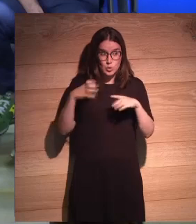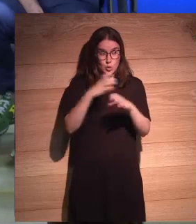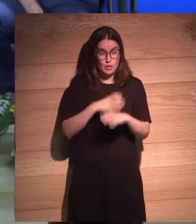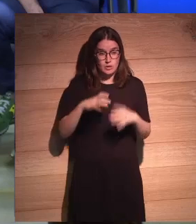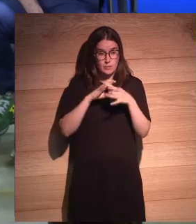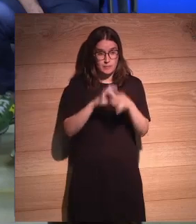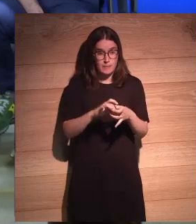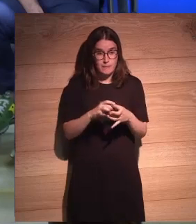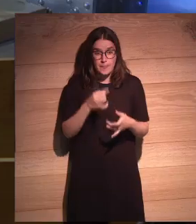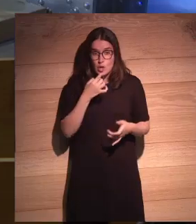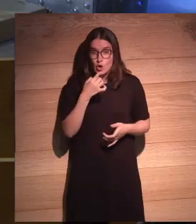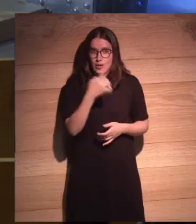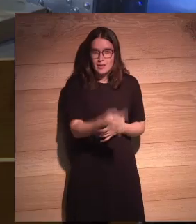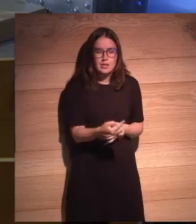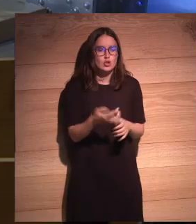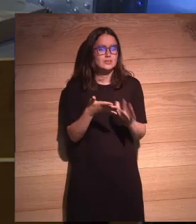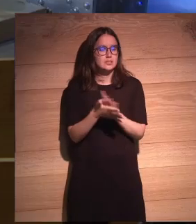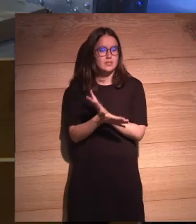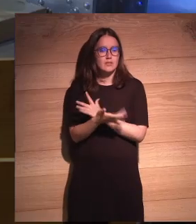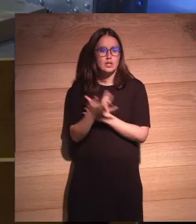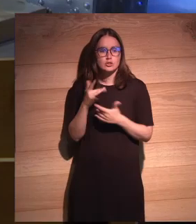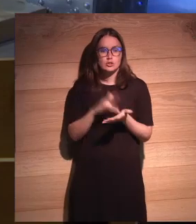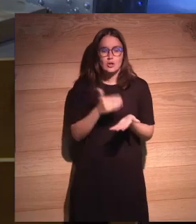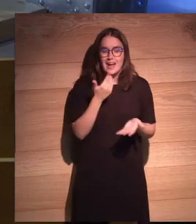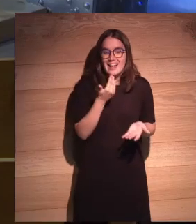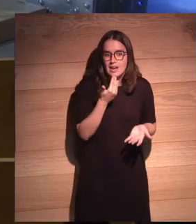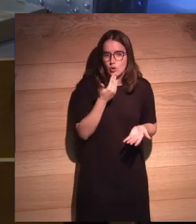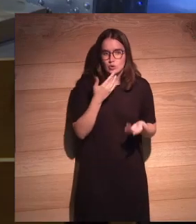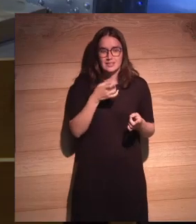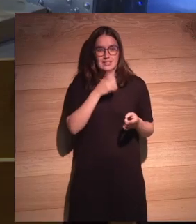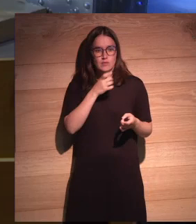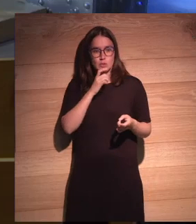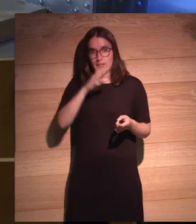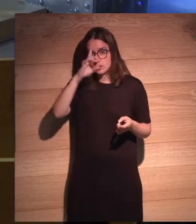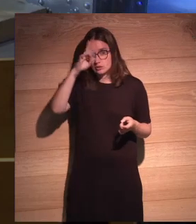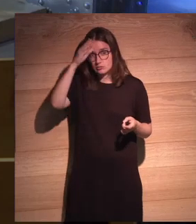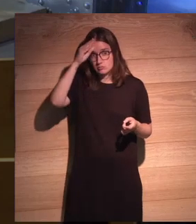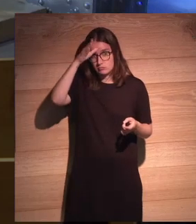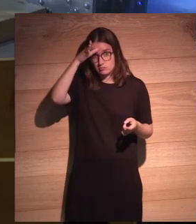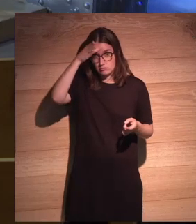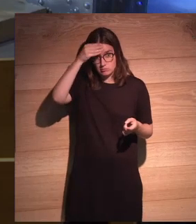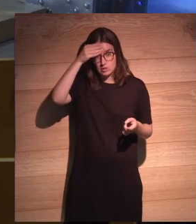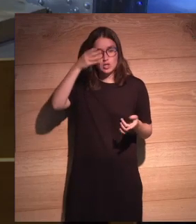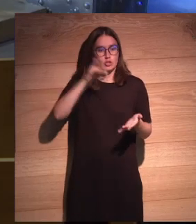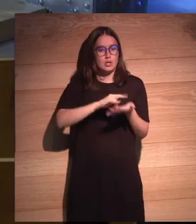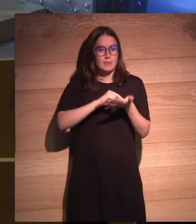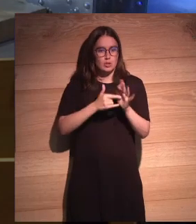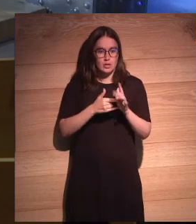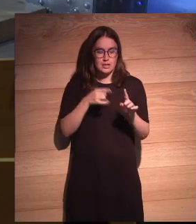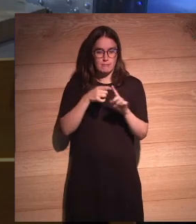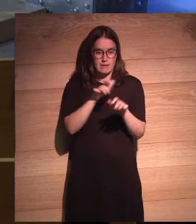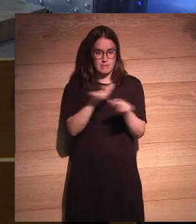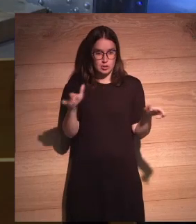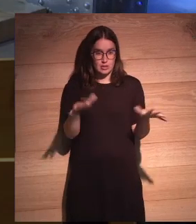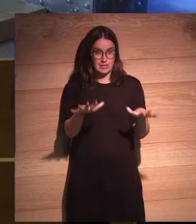con relación a... No, yo lo que me refiero es a tener unas dificultades cognitivas. O sea, existen metodologías para